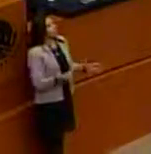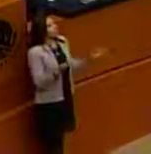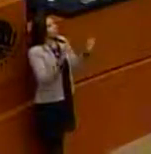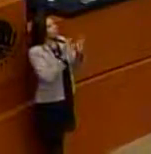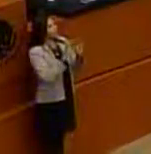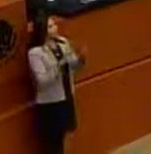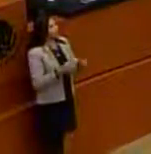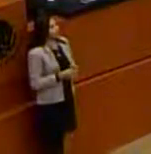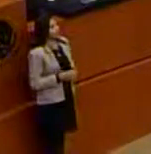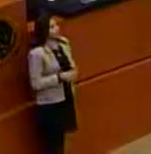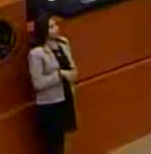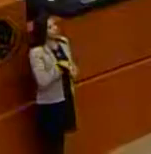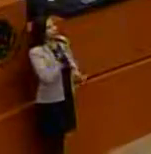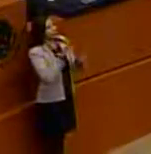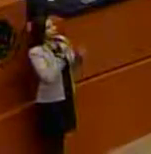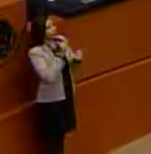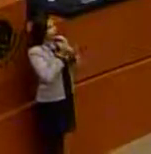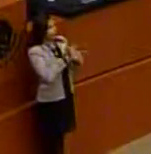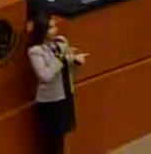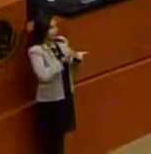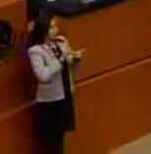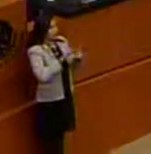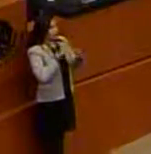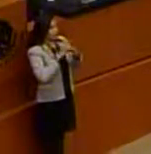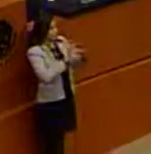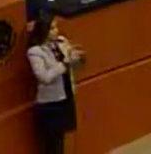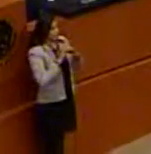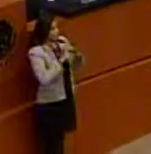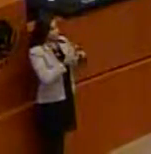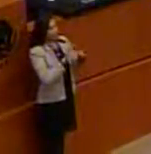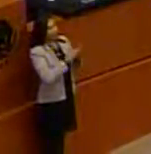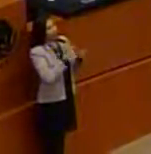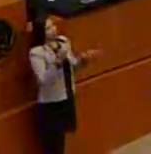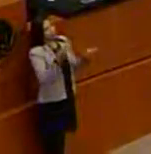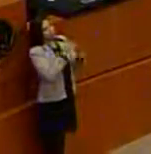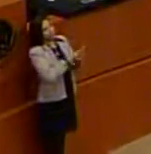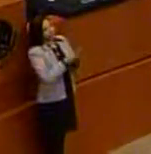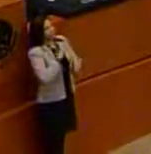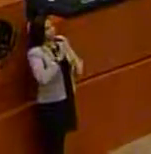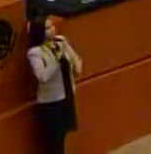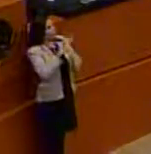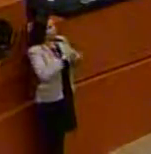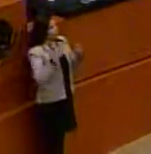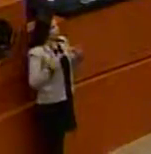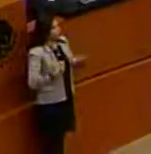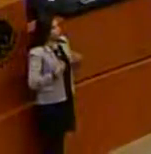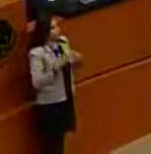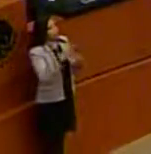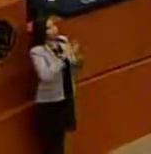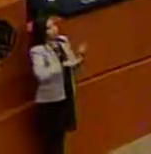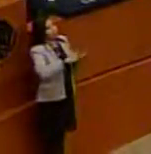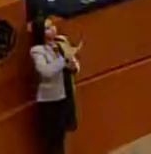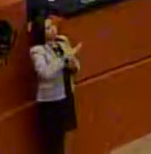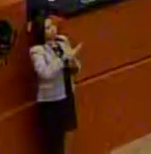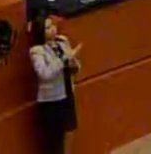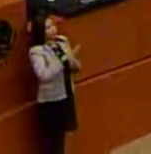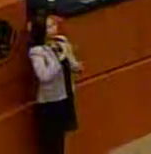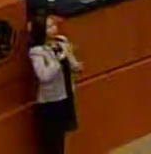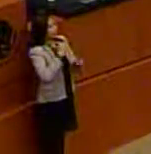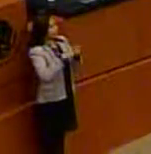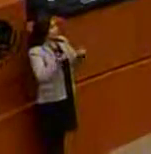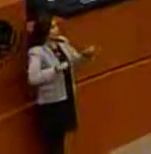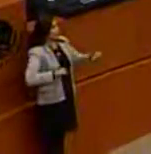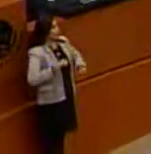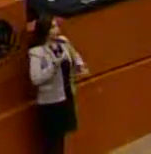importante, no desincentivó su trabajo ordinario. Por el contrario, permitió a los habitantes